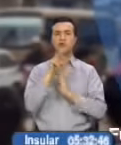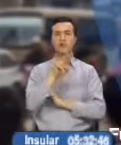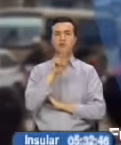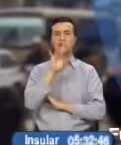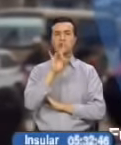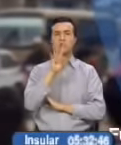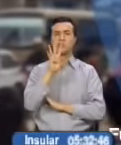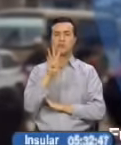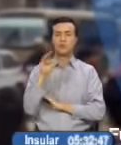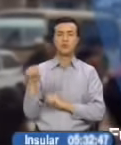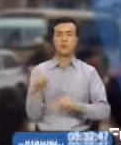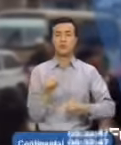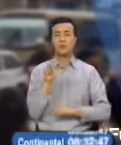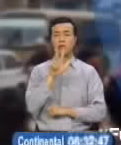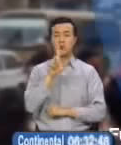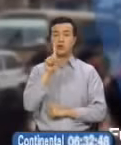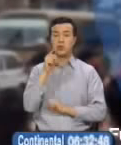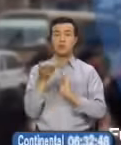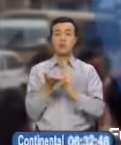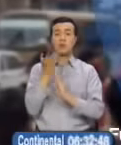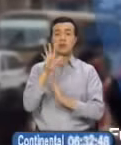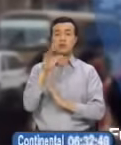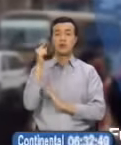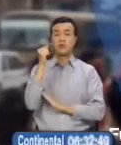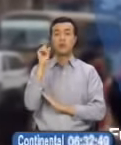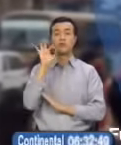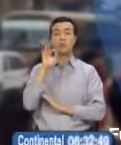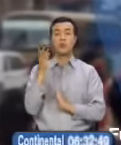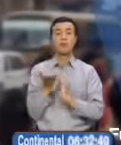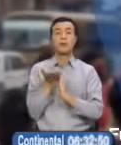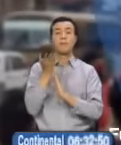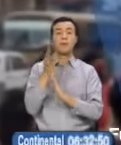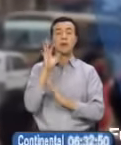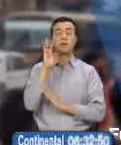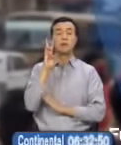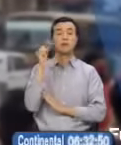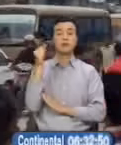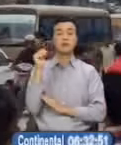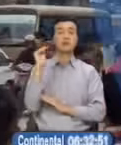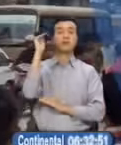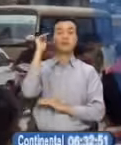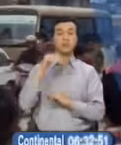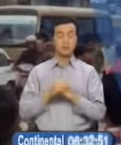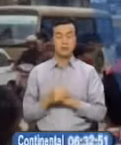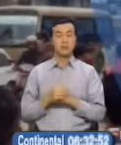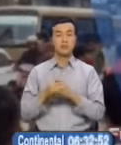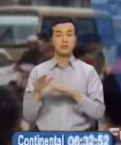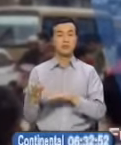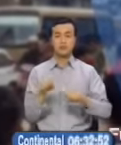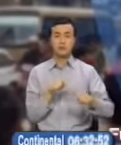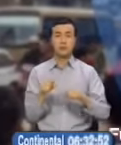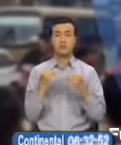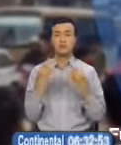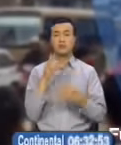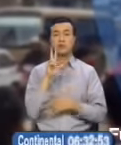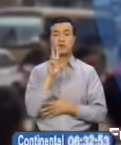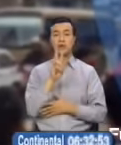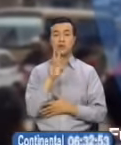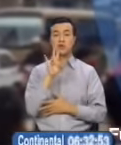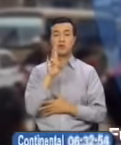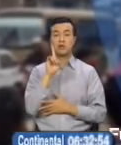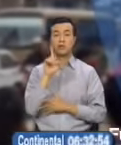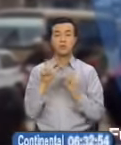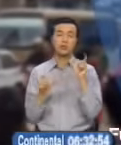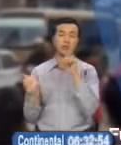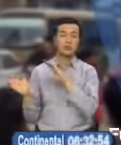2.284 réplicas, 31 superiores a 5 grados y 9 superiores a 6 grados. Por el fenómeno natural, 671